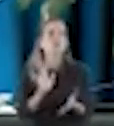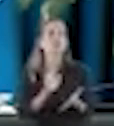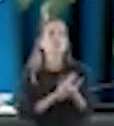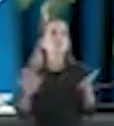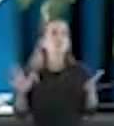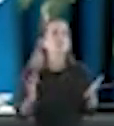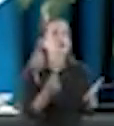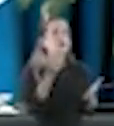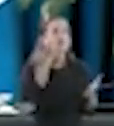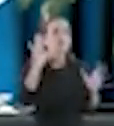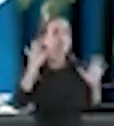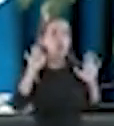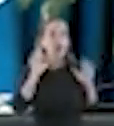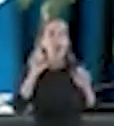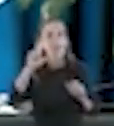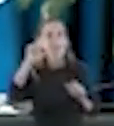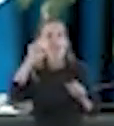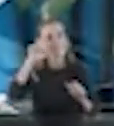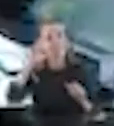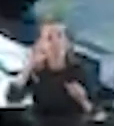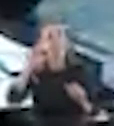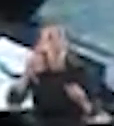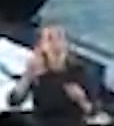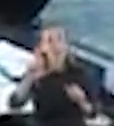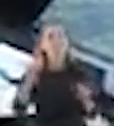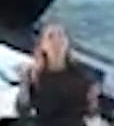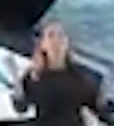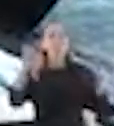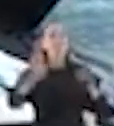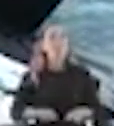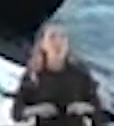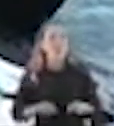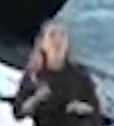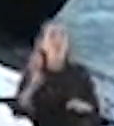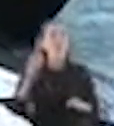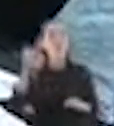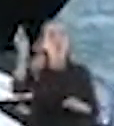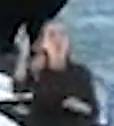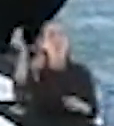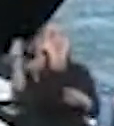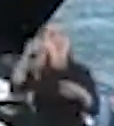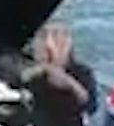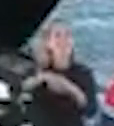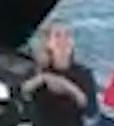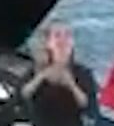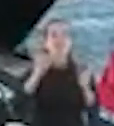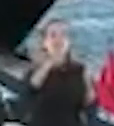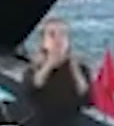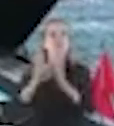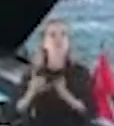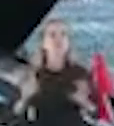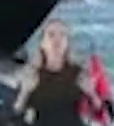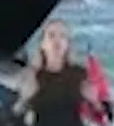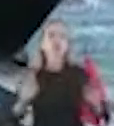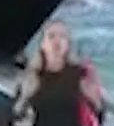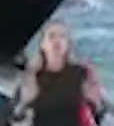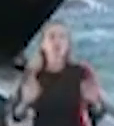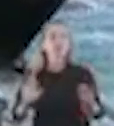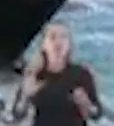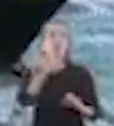Volvió la CELAC, ahora estamos en una CELAC completa con Brasil y la oportunidad de unir a la